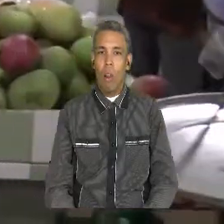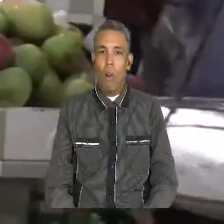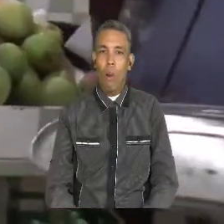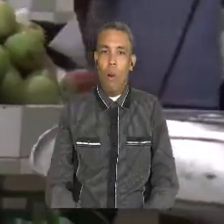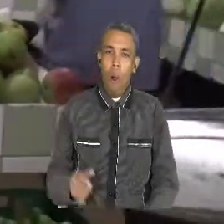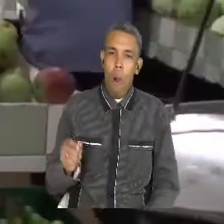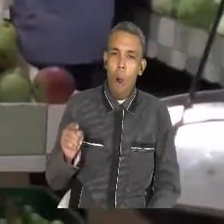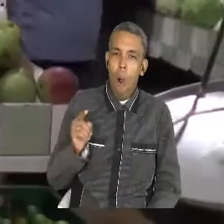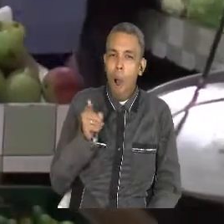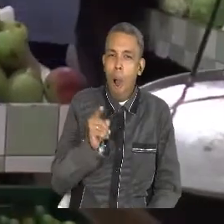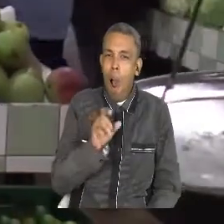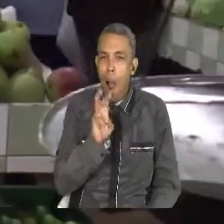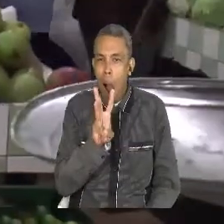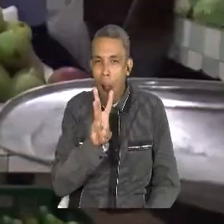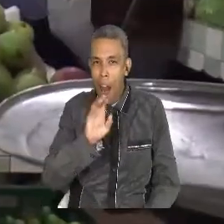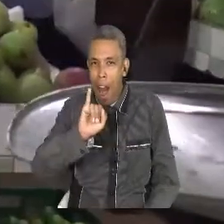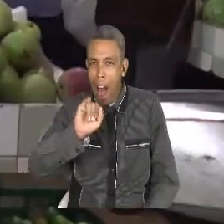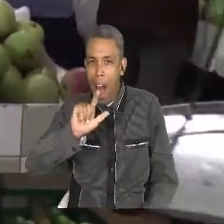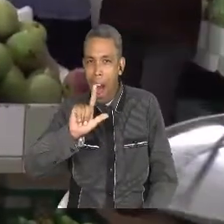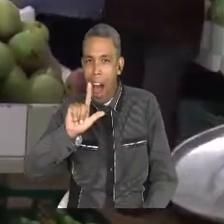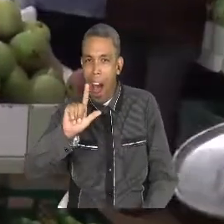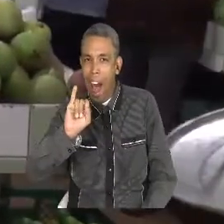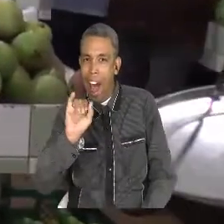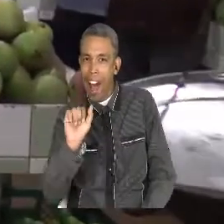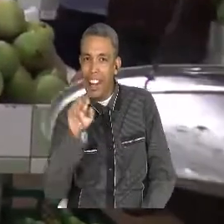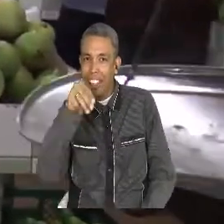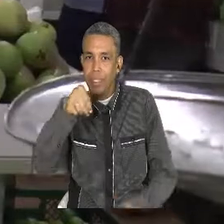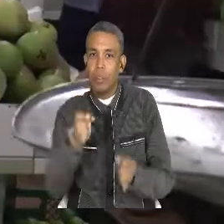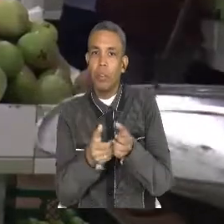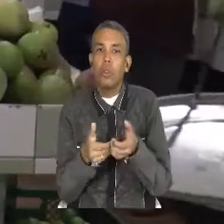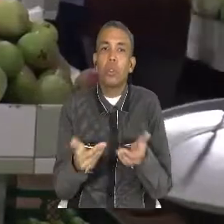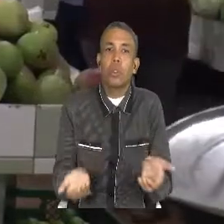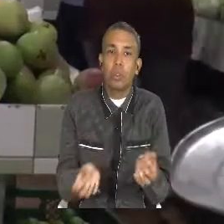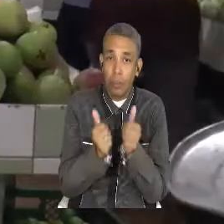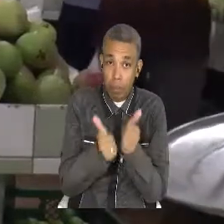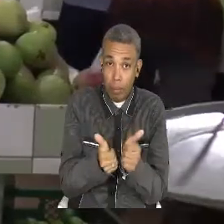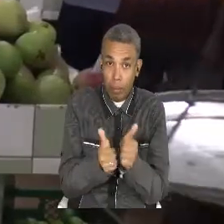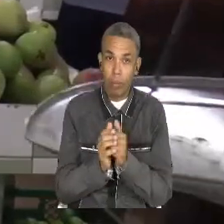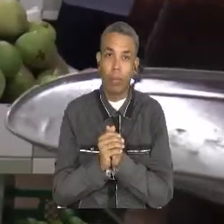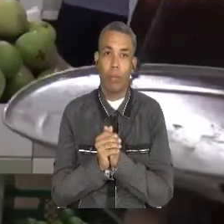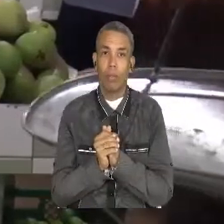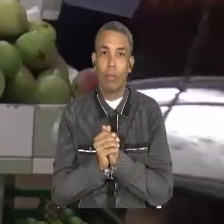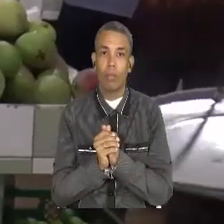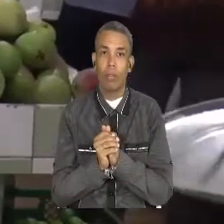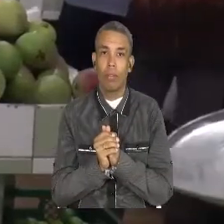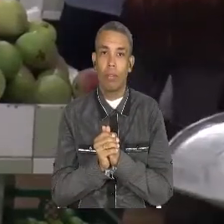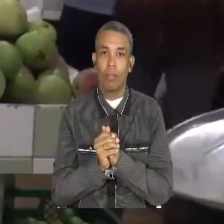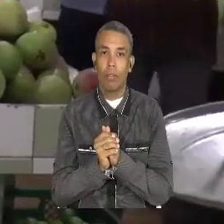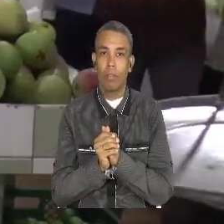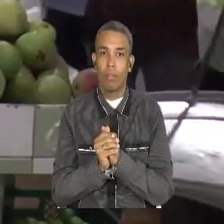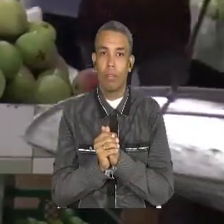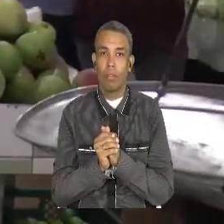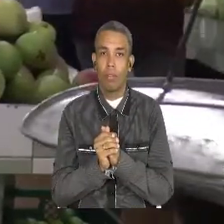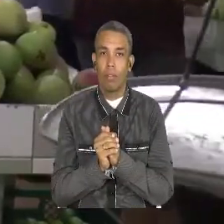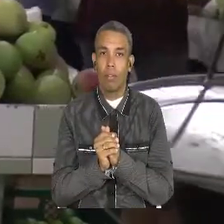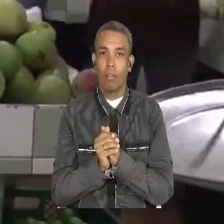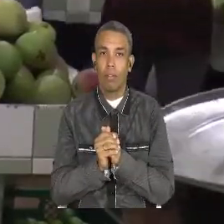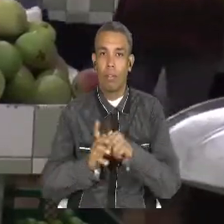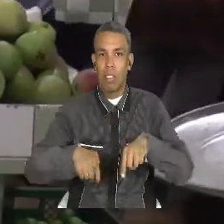¿cómo vamos? Hola, bien, ¿cómo vamos? Aquí a comprar unas fruticas. Bueno, hoy vamos a escoger de pronto unos